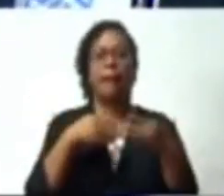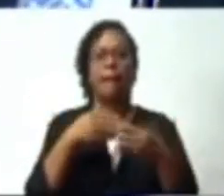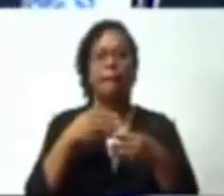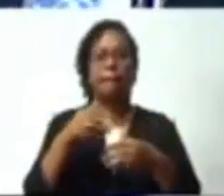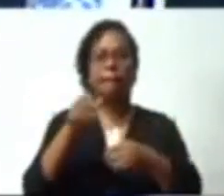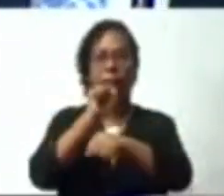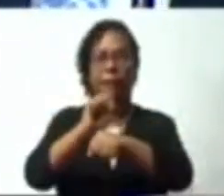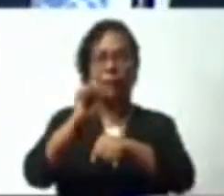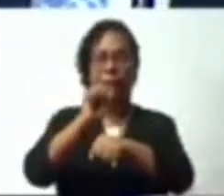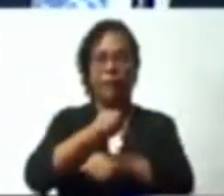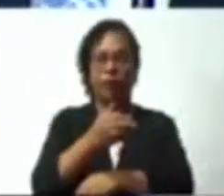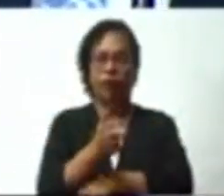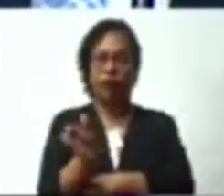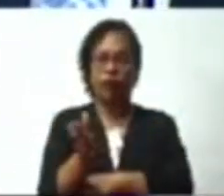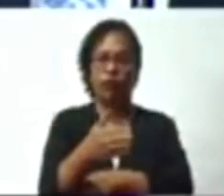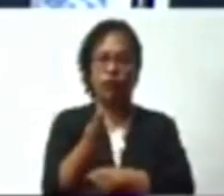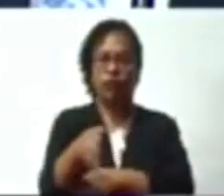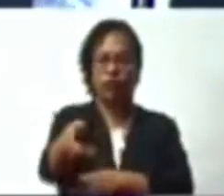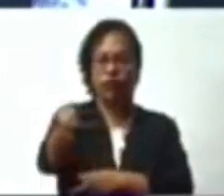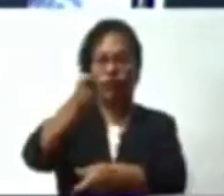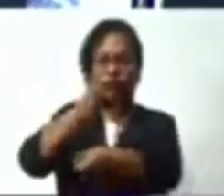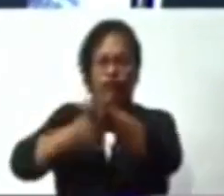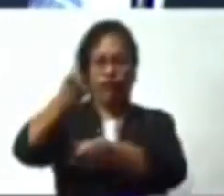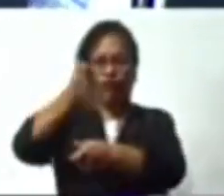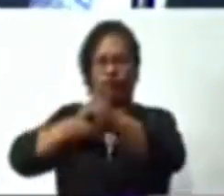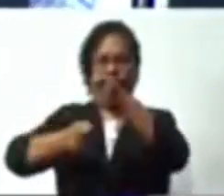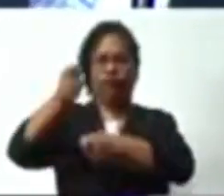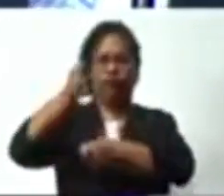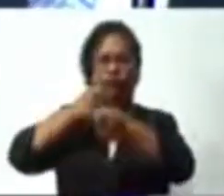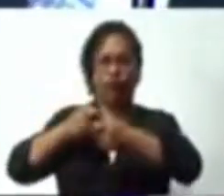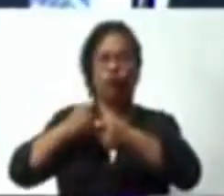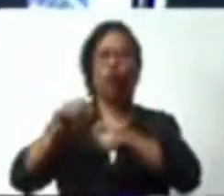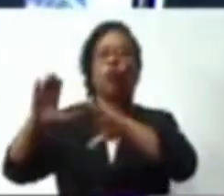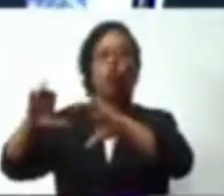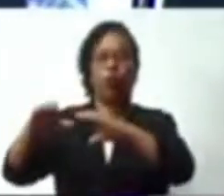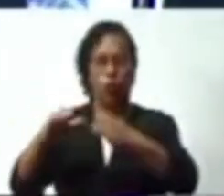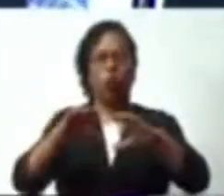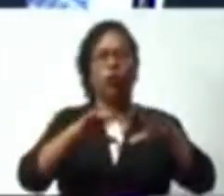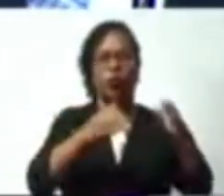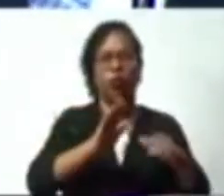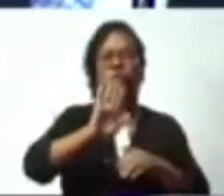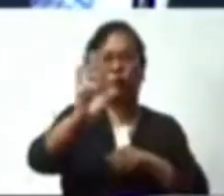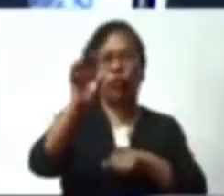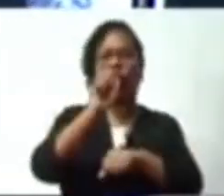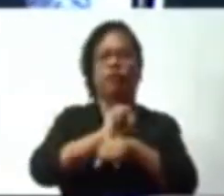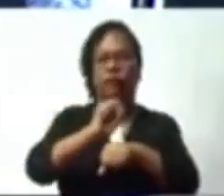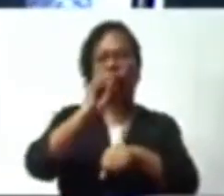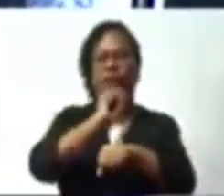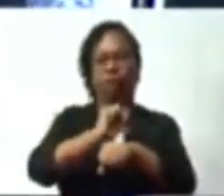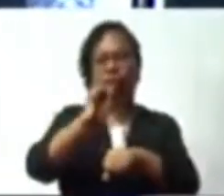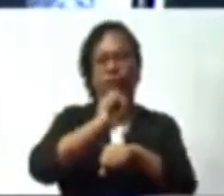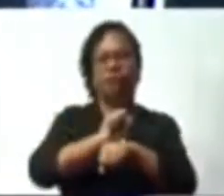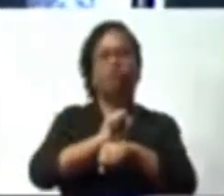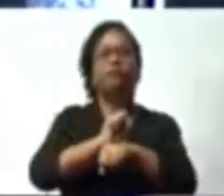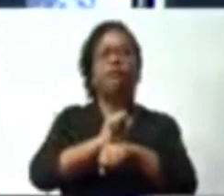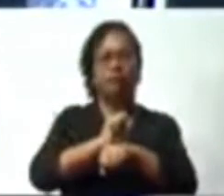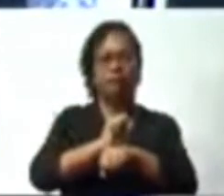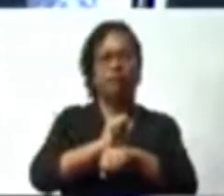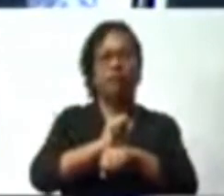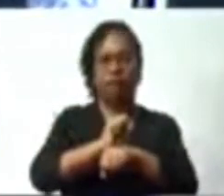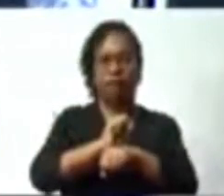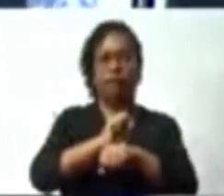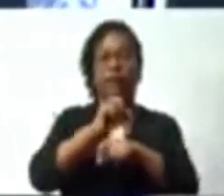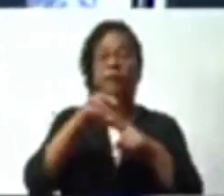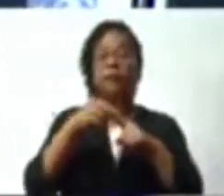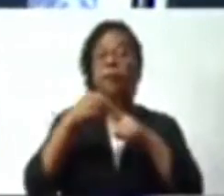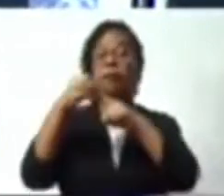Las diferentes asociaciones de pescadores de la provincia de Samaná y en este caso muy específico del